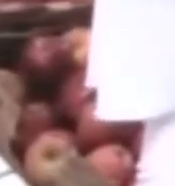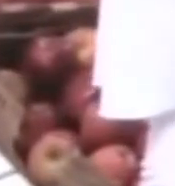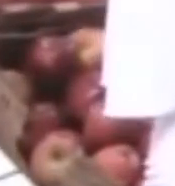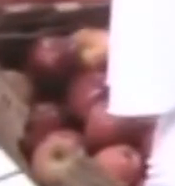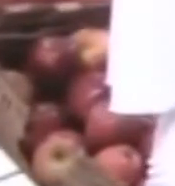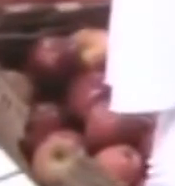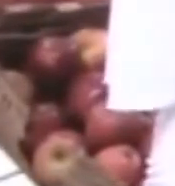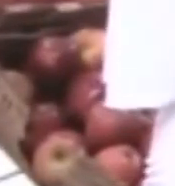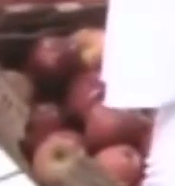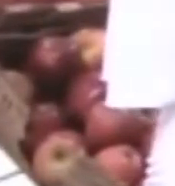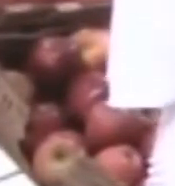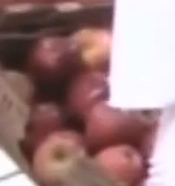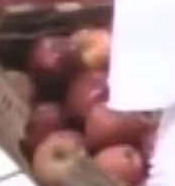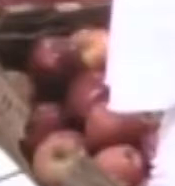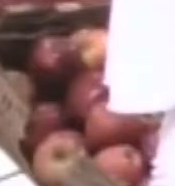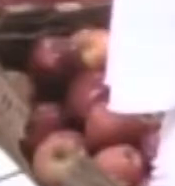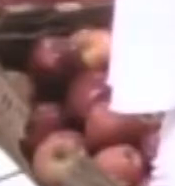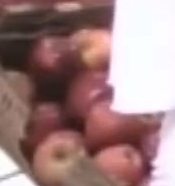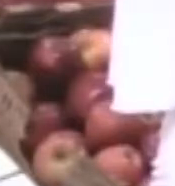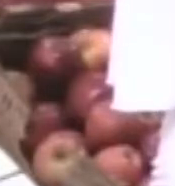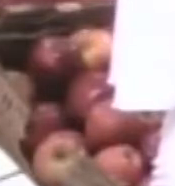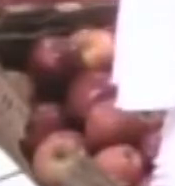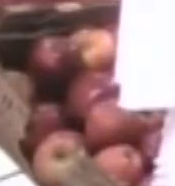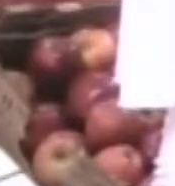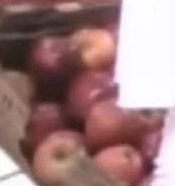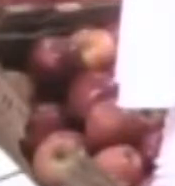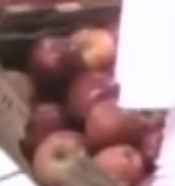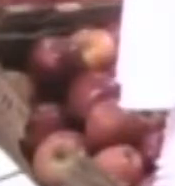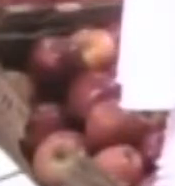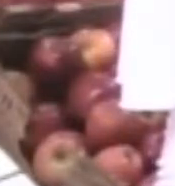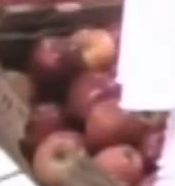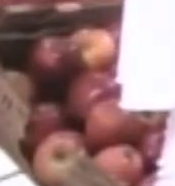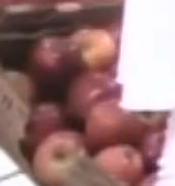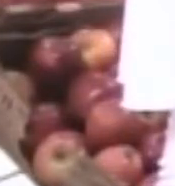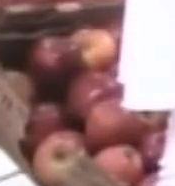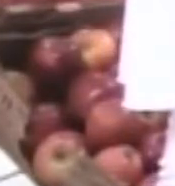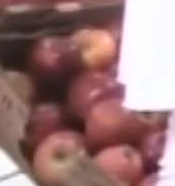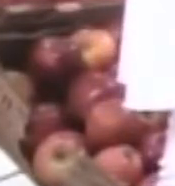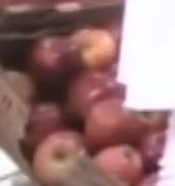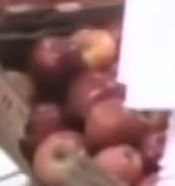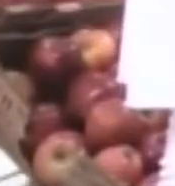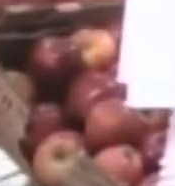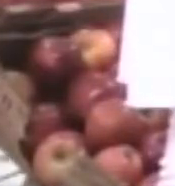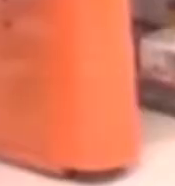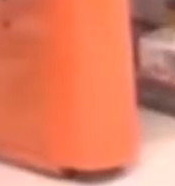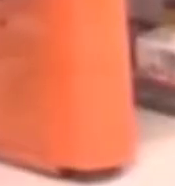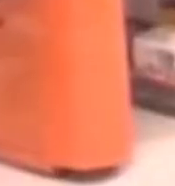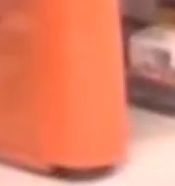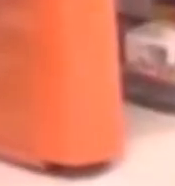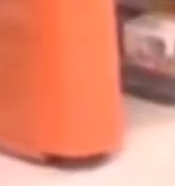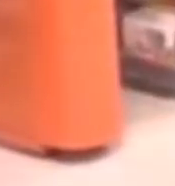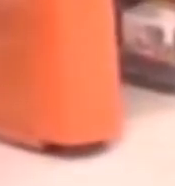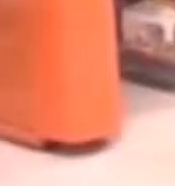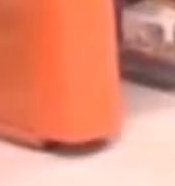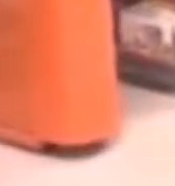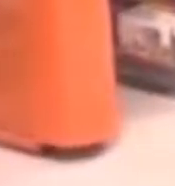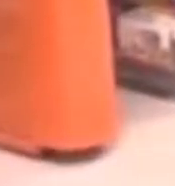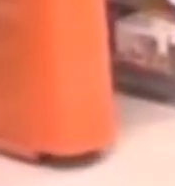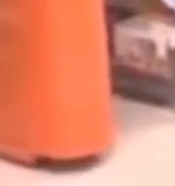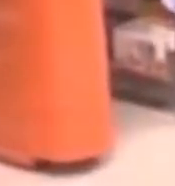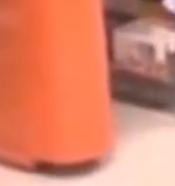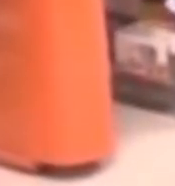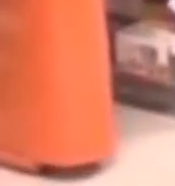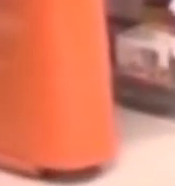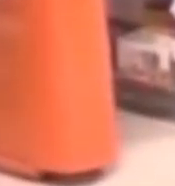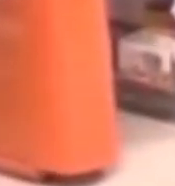Bueno, siento una alegría bien grande, gracias a Dios y a Árabe por haberme entregado estas llaves de mi carro que me he ganado. ¿Qué